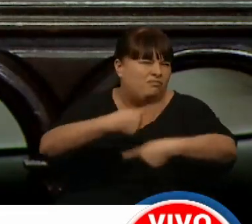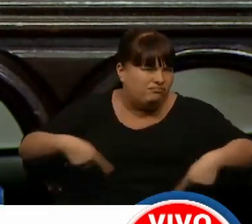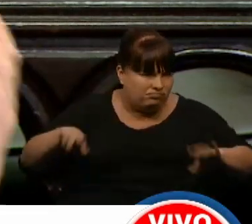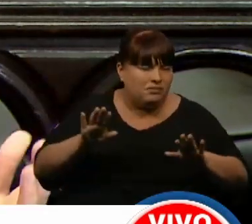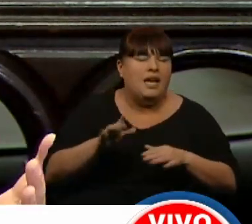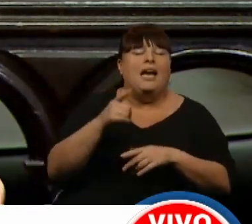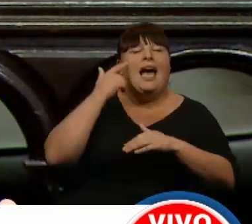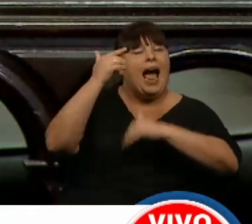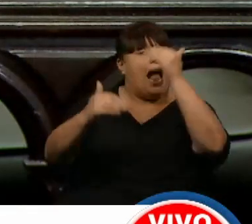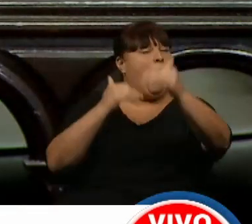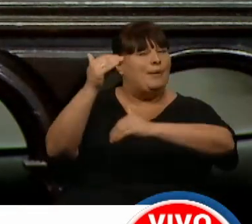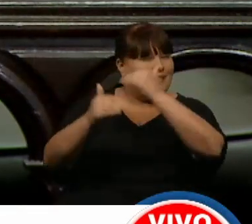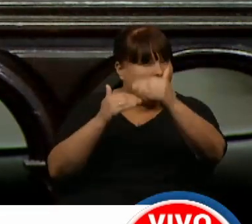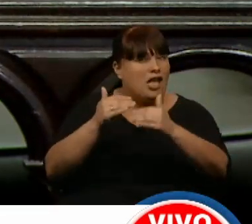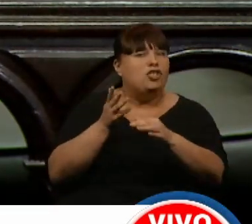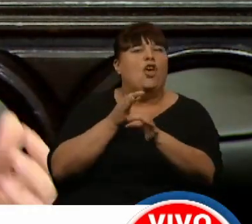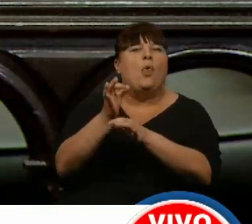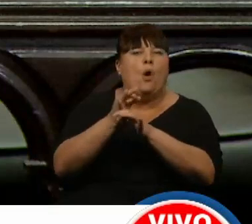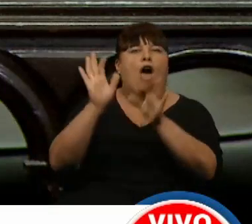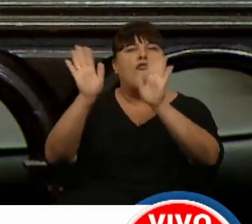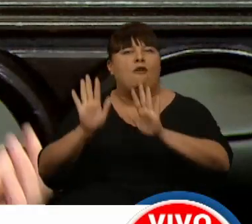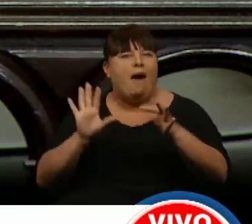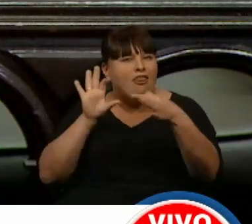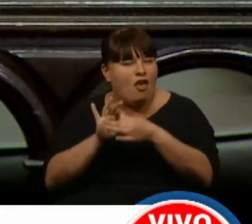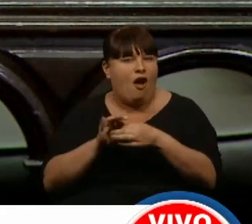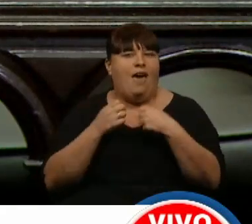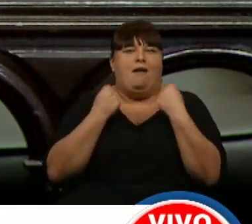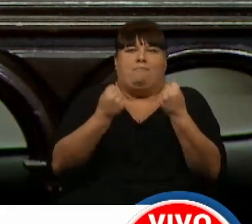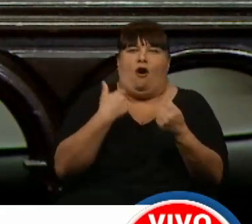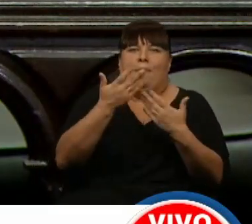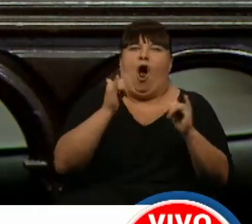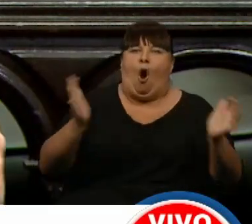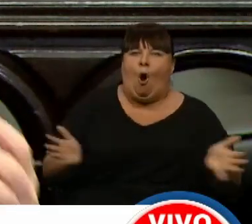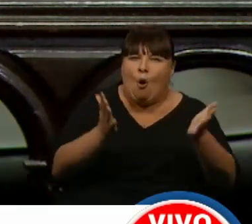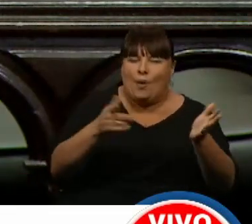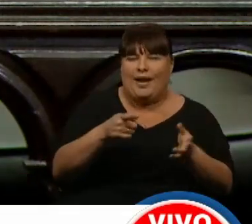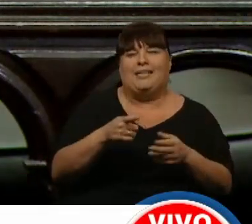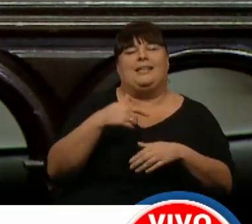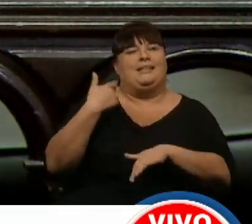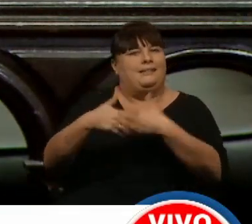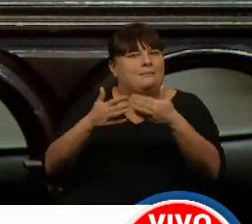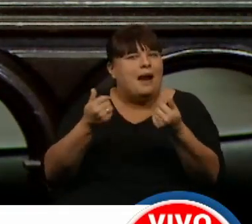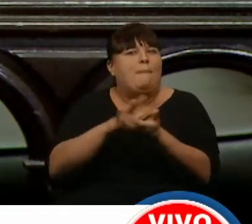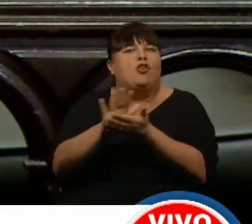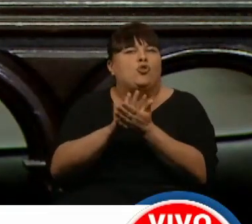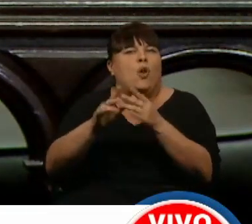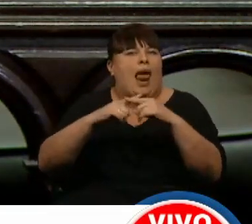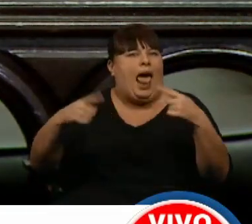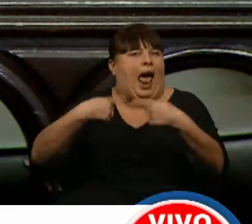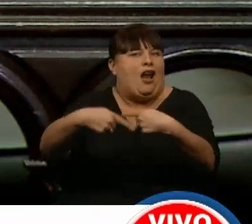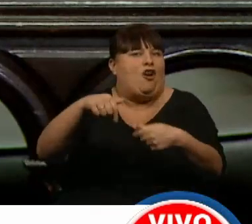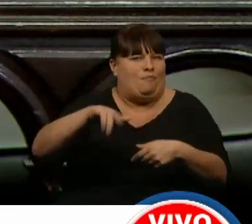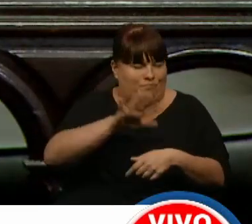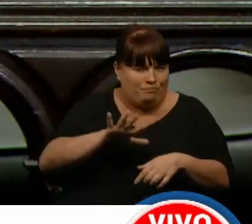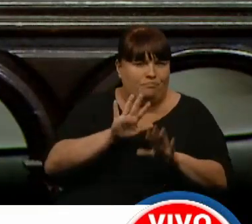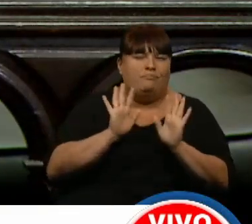cosas? La capacitación de educadores y formadores, empoderar y movilizar a los jóvenes, acelerar las soluciones sostenibles en el plano